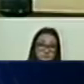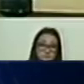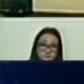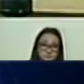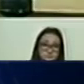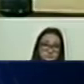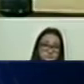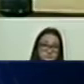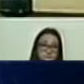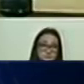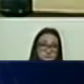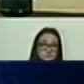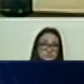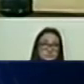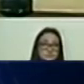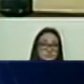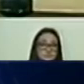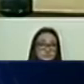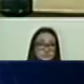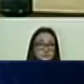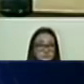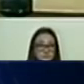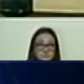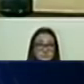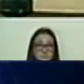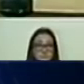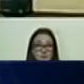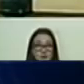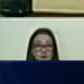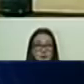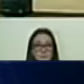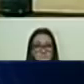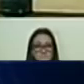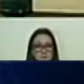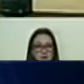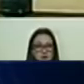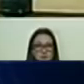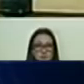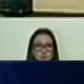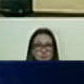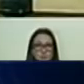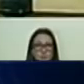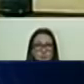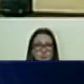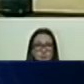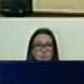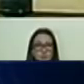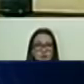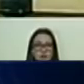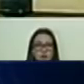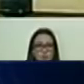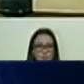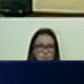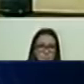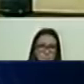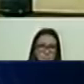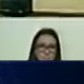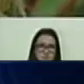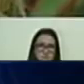El número es muchísimo menor a las cifras que tratan de posicionar algunos